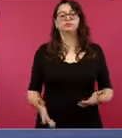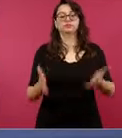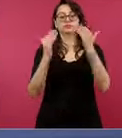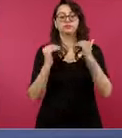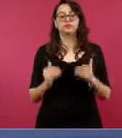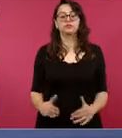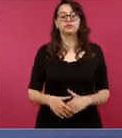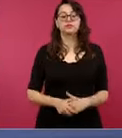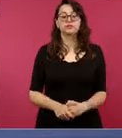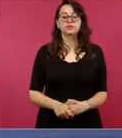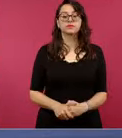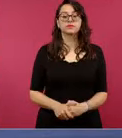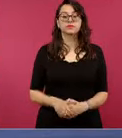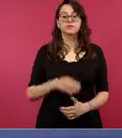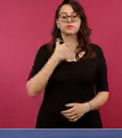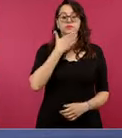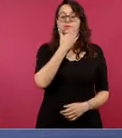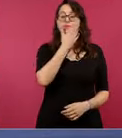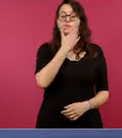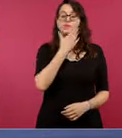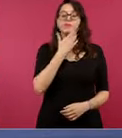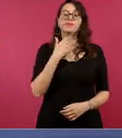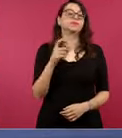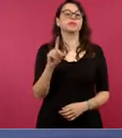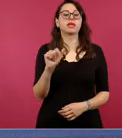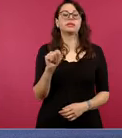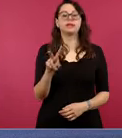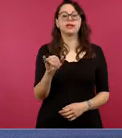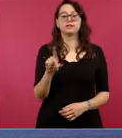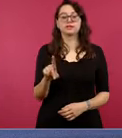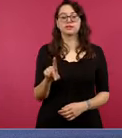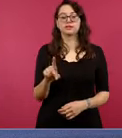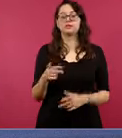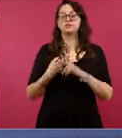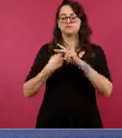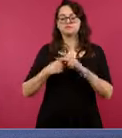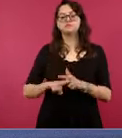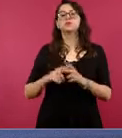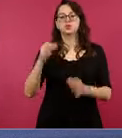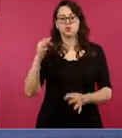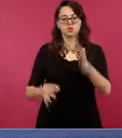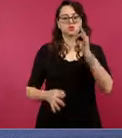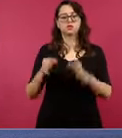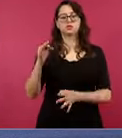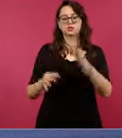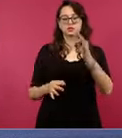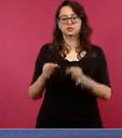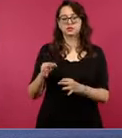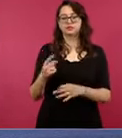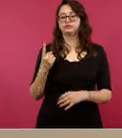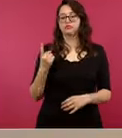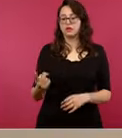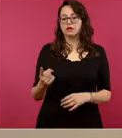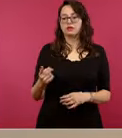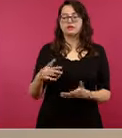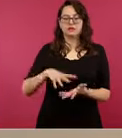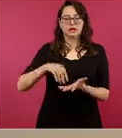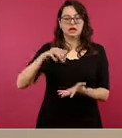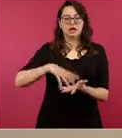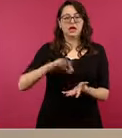Otro vinculado a proceso es David N., por delitos contra la salud en la modalidad de transporte de